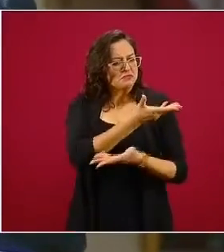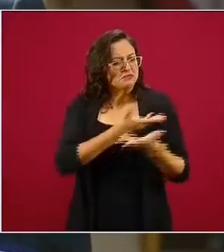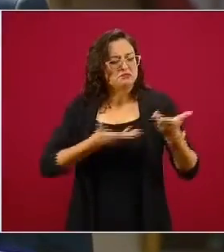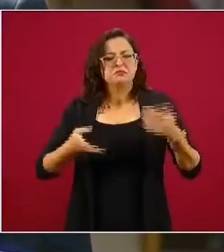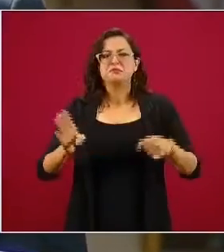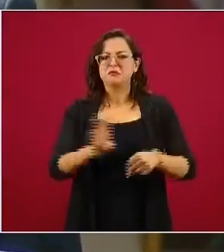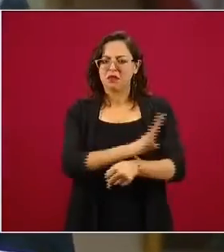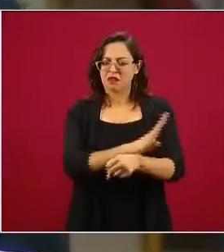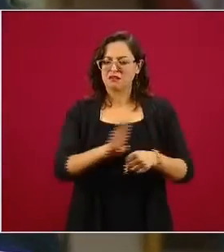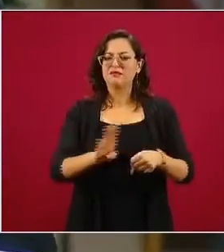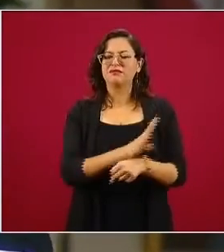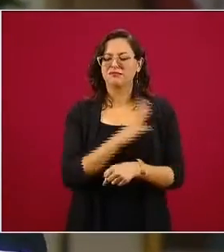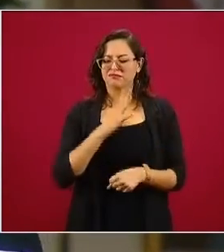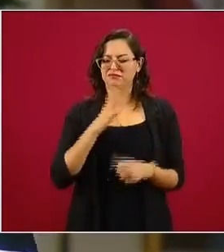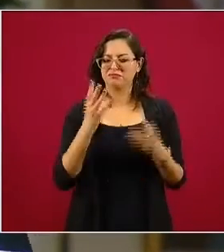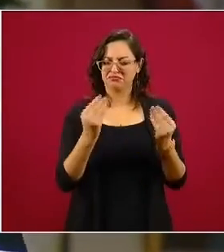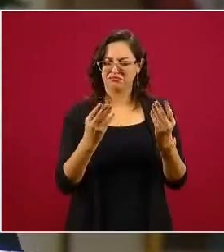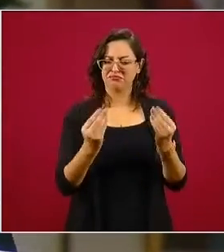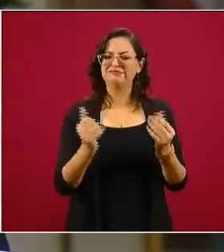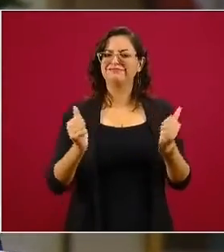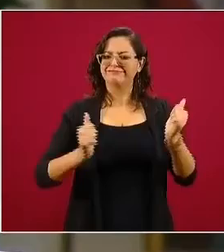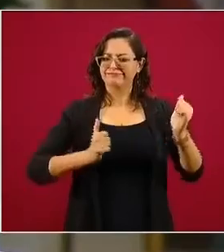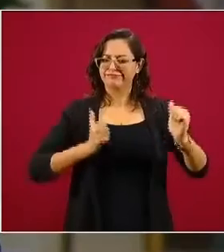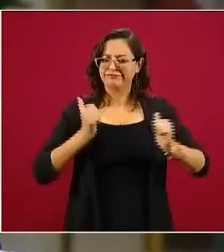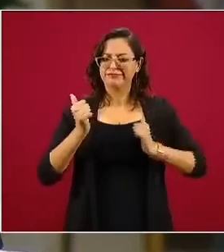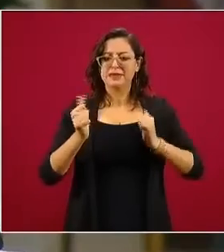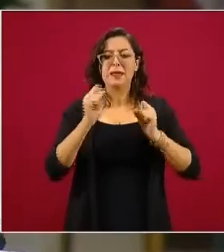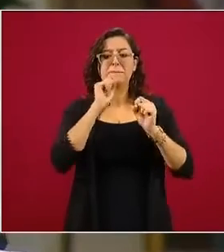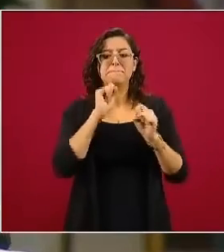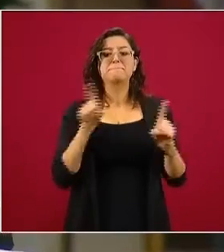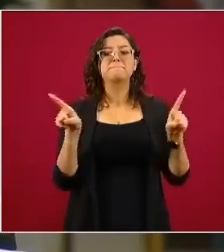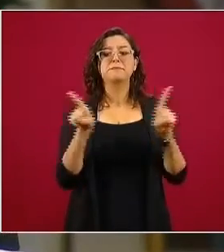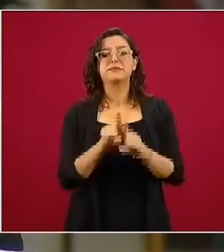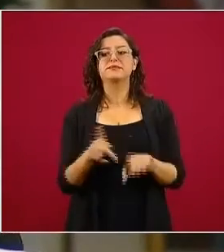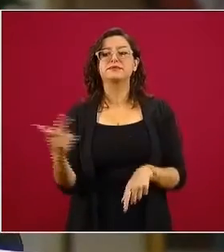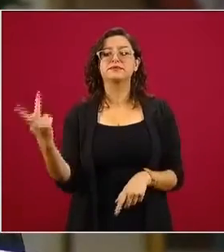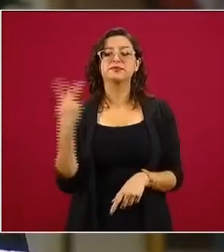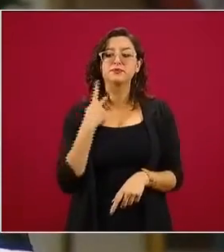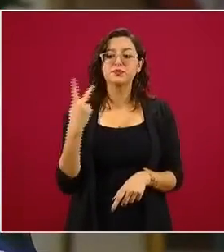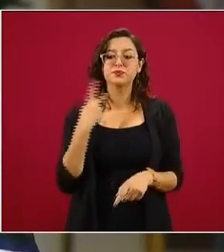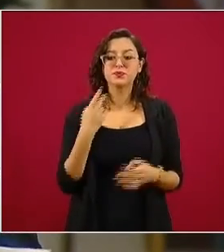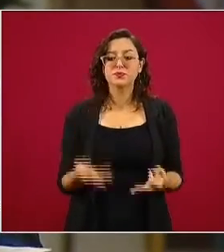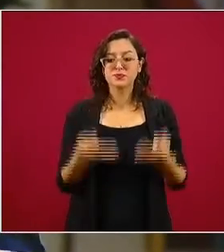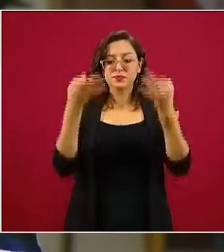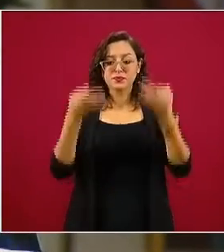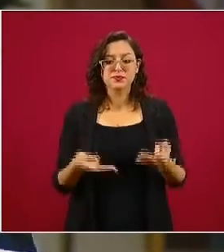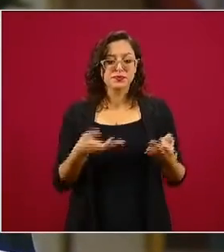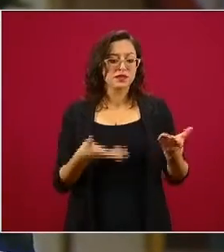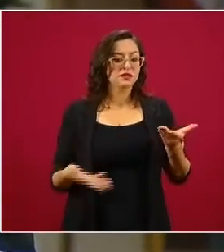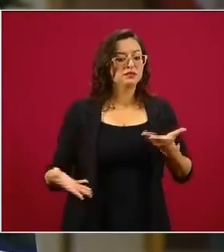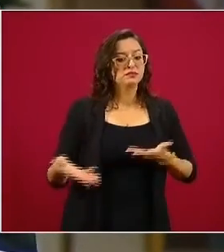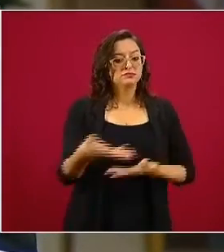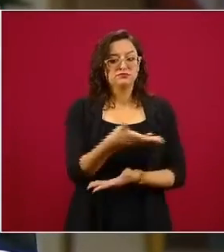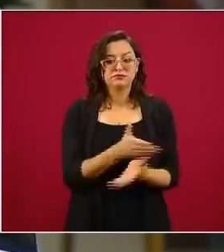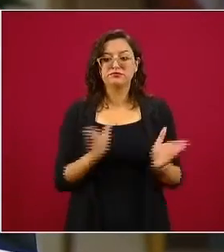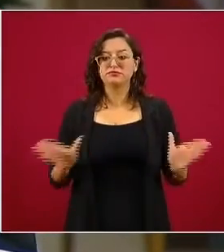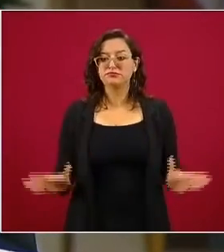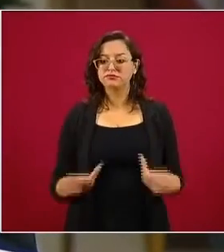la aplicación de una buena política de cooperación para el